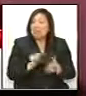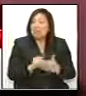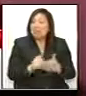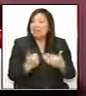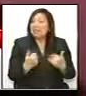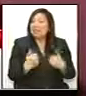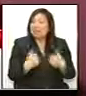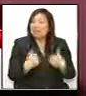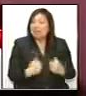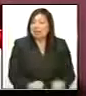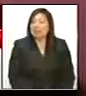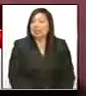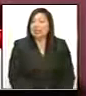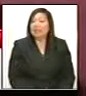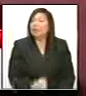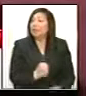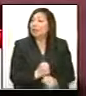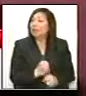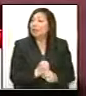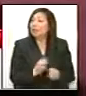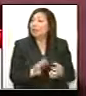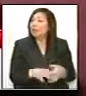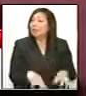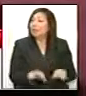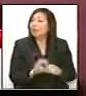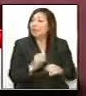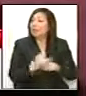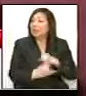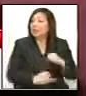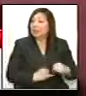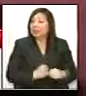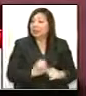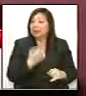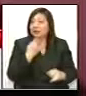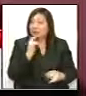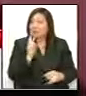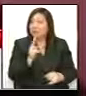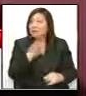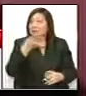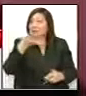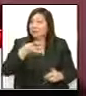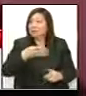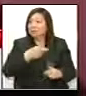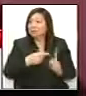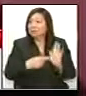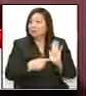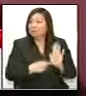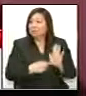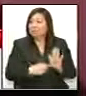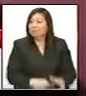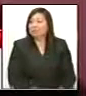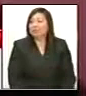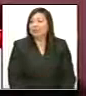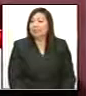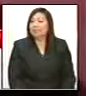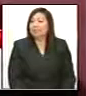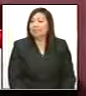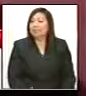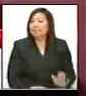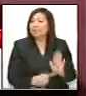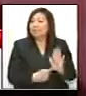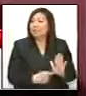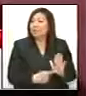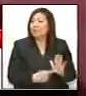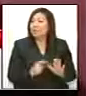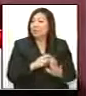tenido un trabajo muy importante a nivel internacional. Yo los he visto a ellos presentar sus casos y presentar